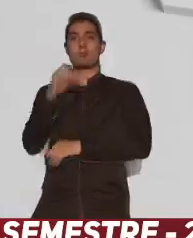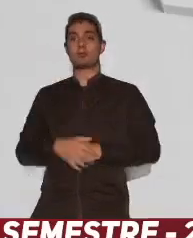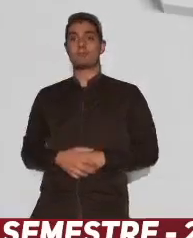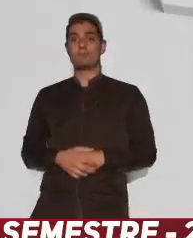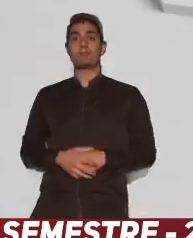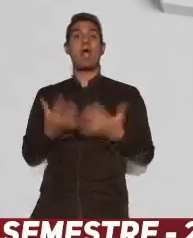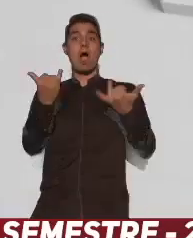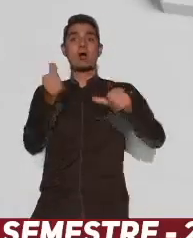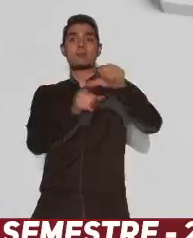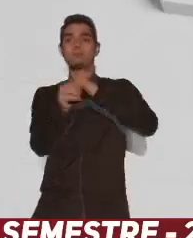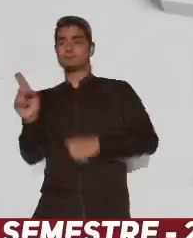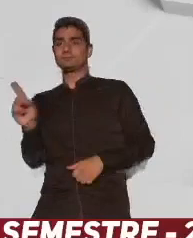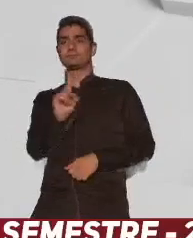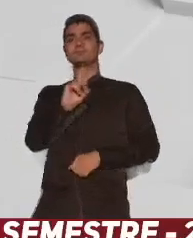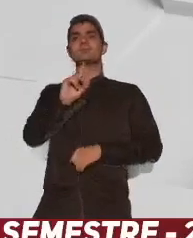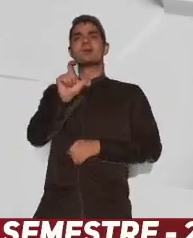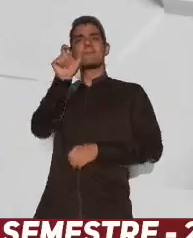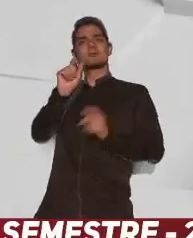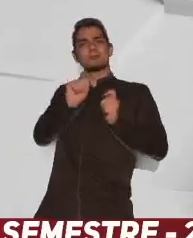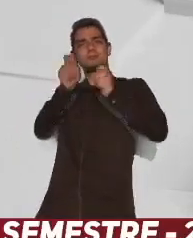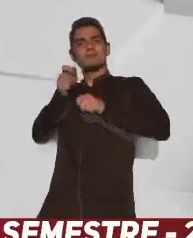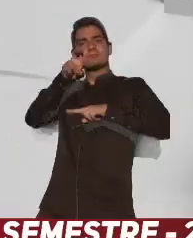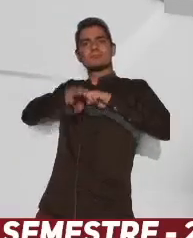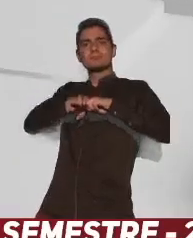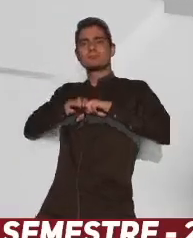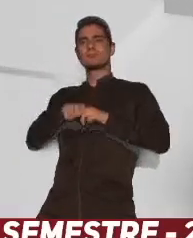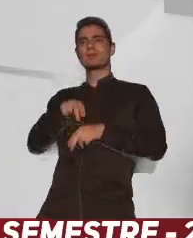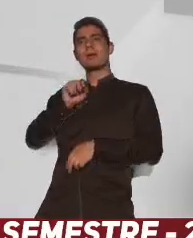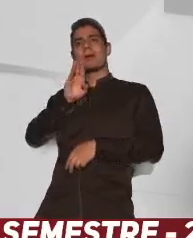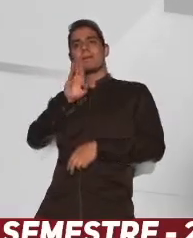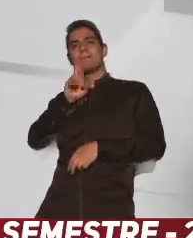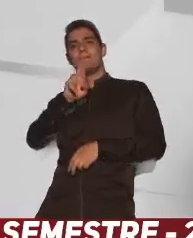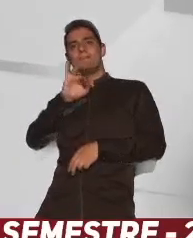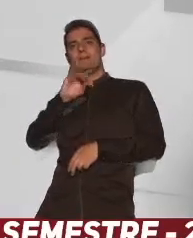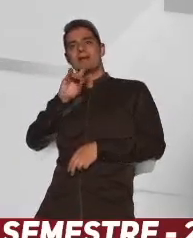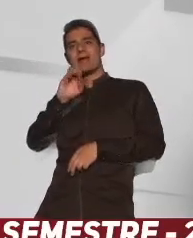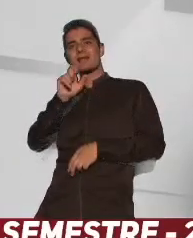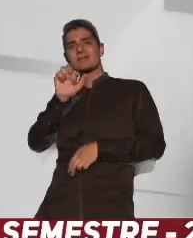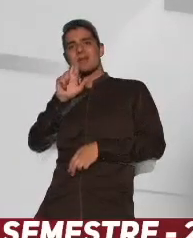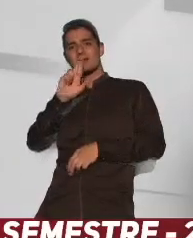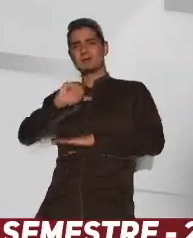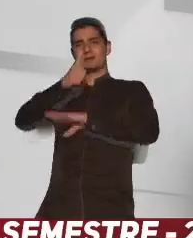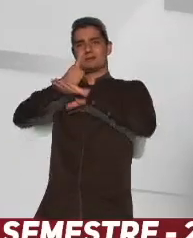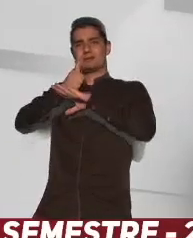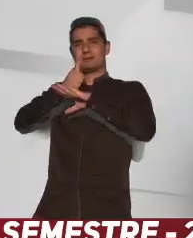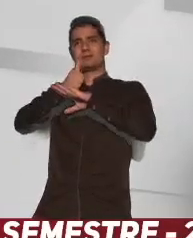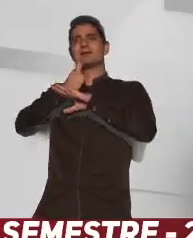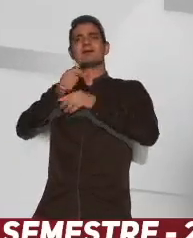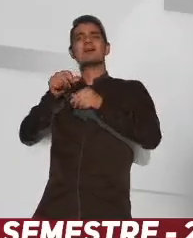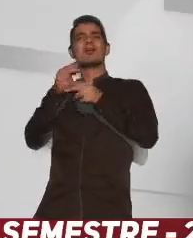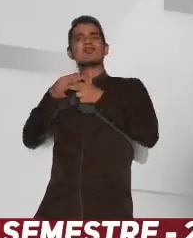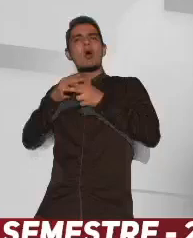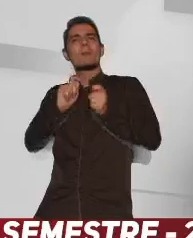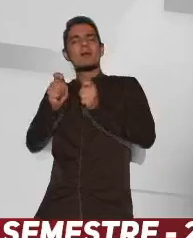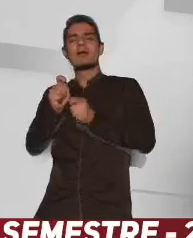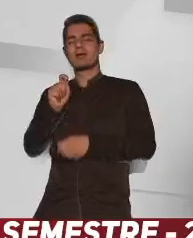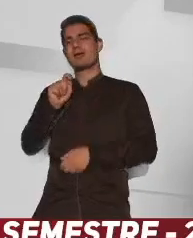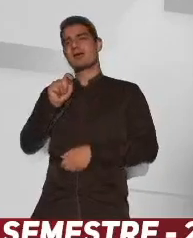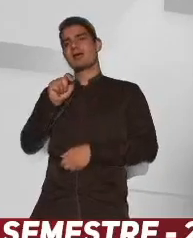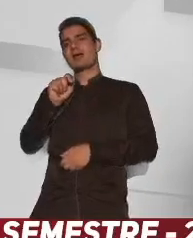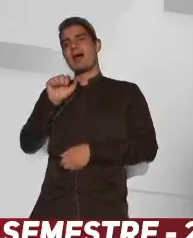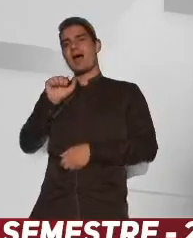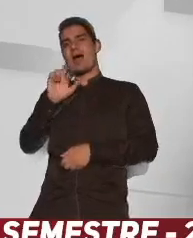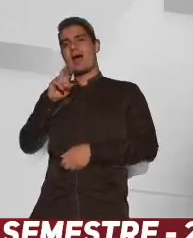José Bertulfo Soto Sánchez, comandante del Comando de Educación y Doctrina, quien en representación del señor brigadier general Óscar Alexander